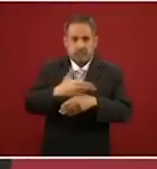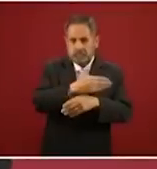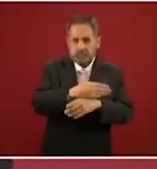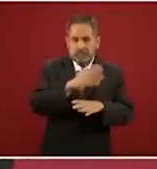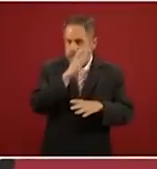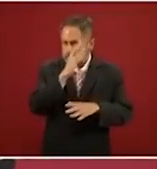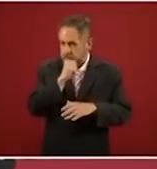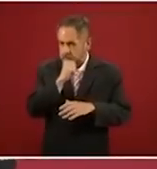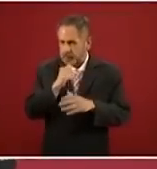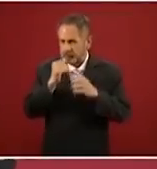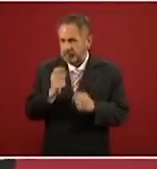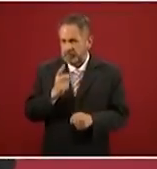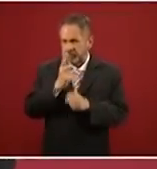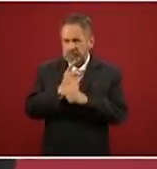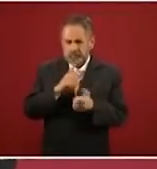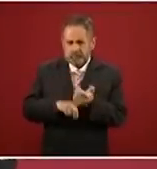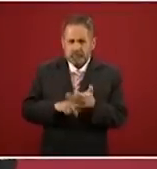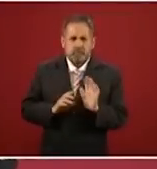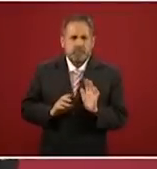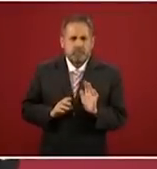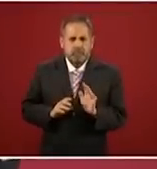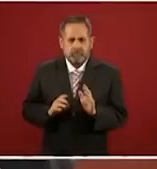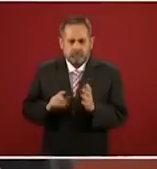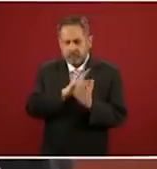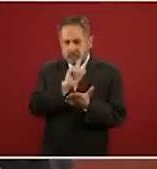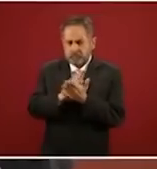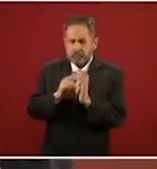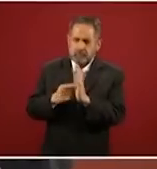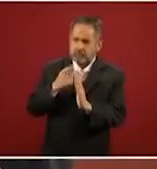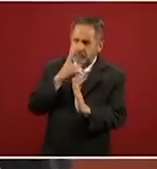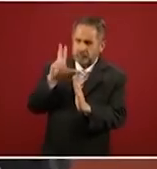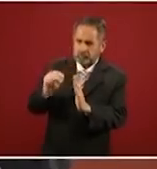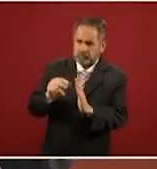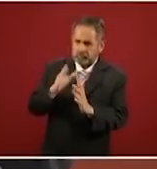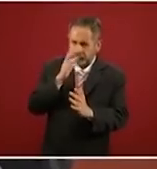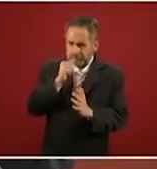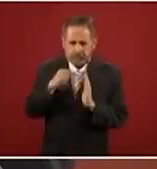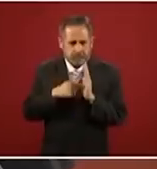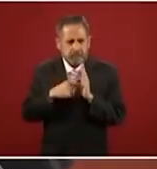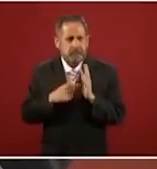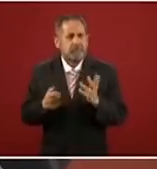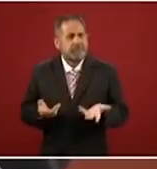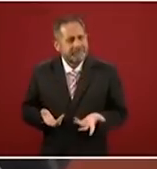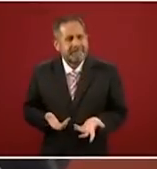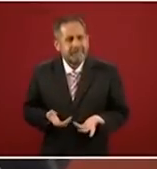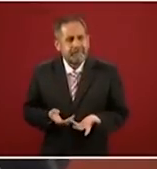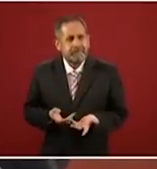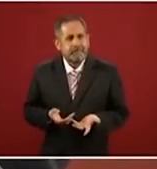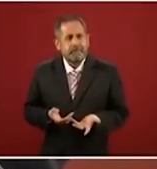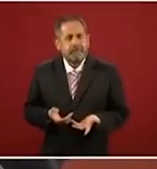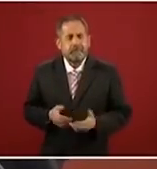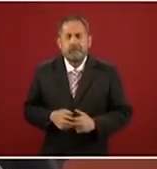labores de seguridad estaban impedidos constitucionalmente entonces